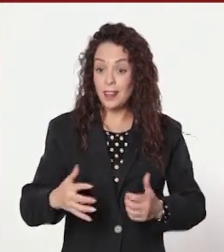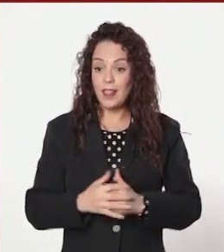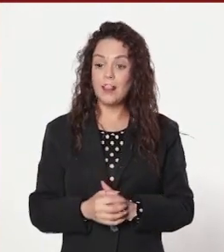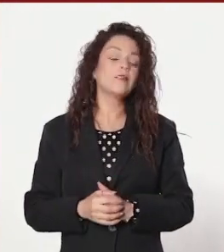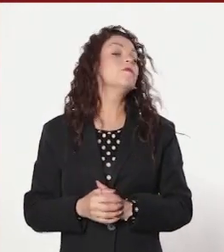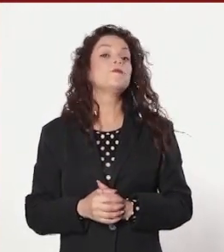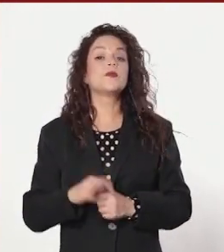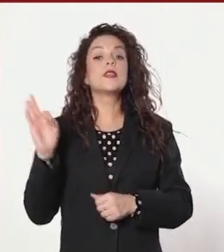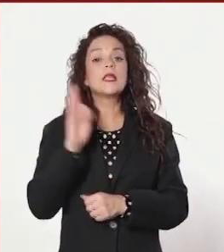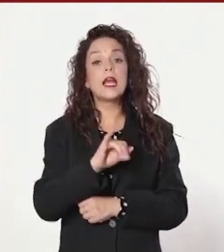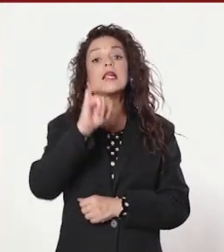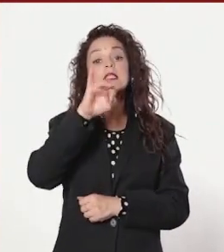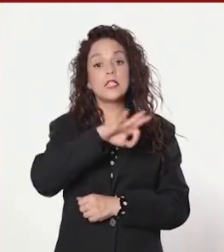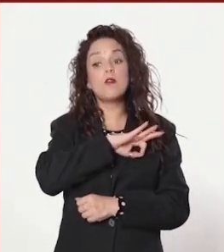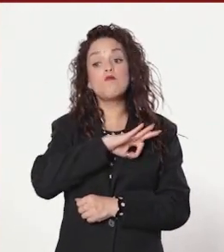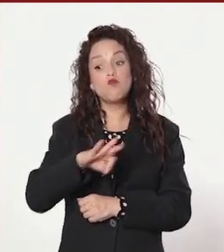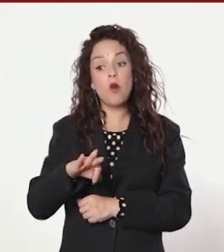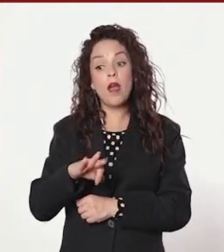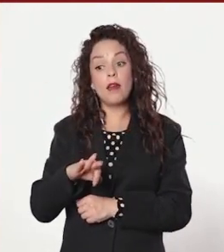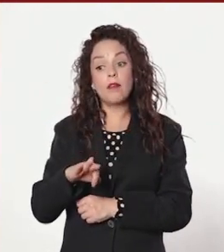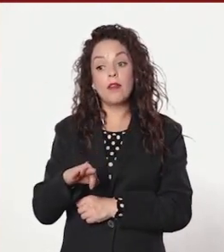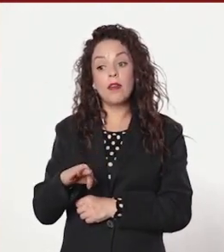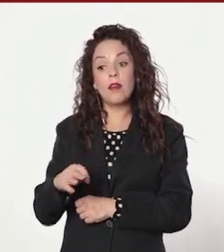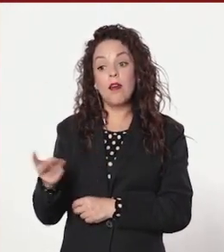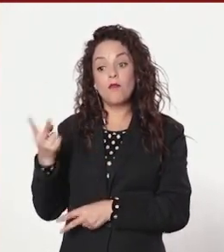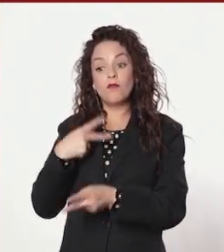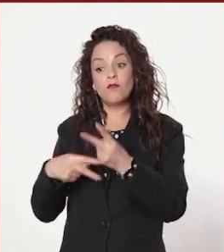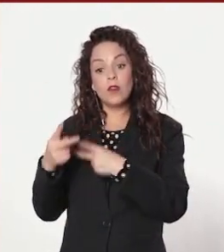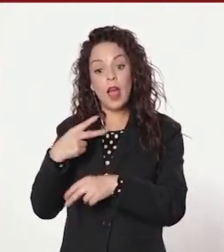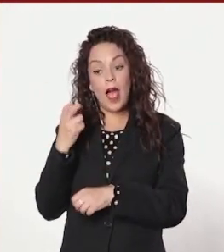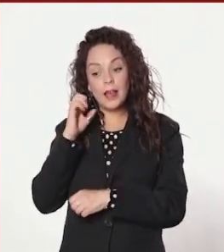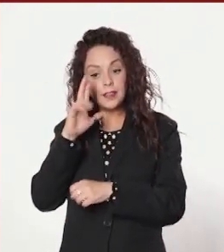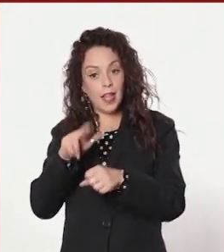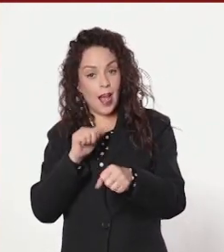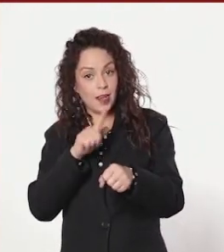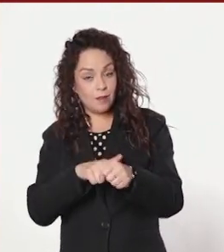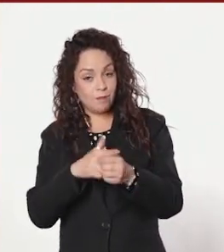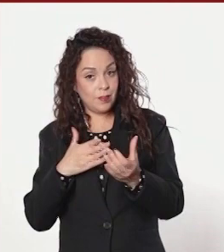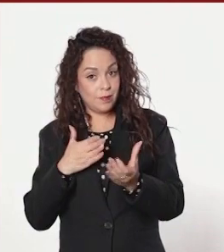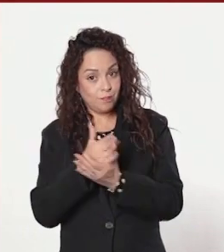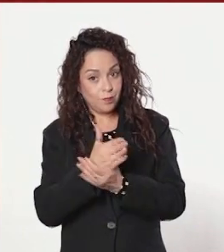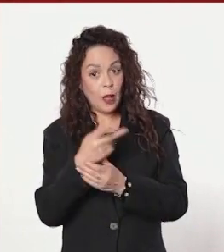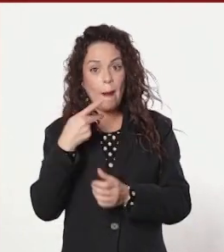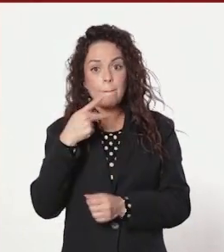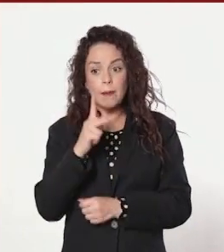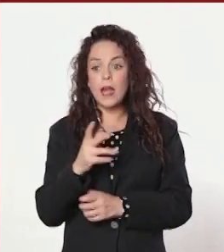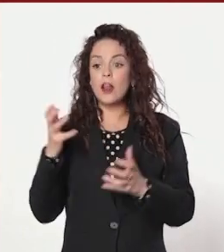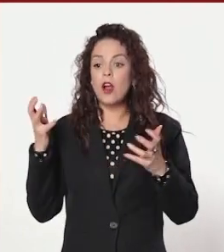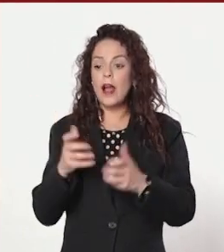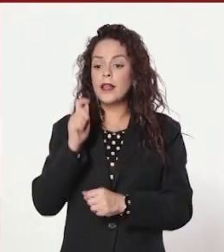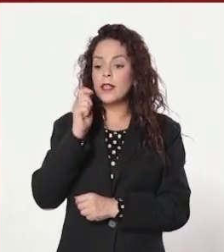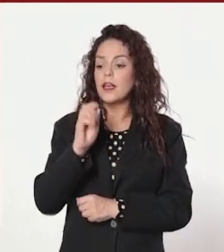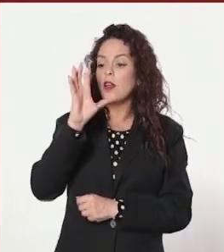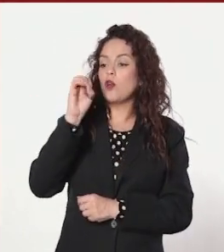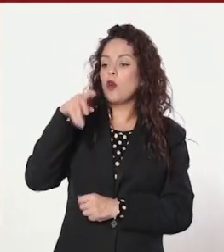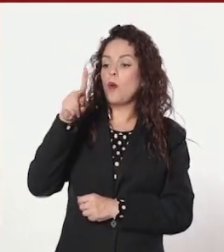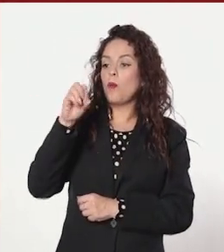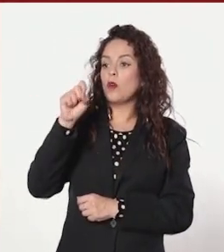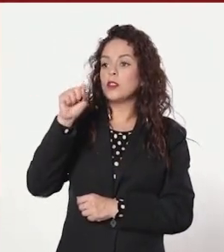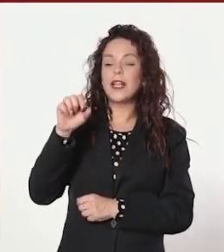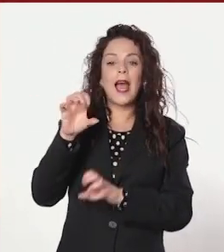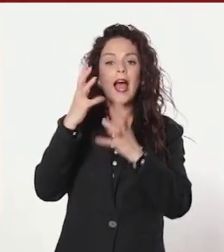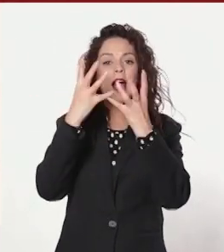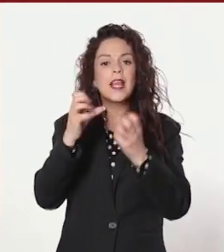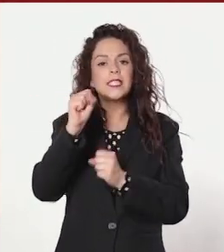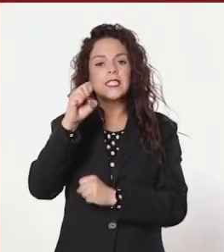sí puedes llegar a tener estas visitas no deseadas, pero lo que podemos hacer es hacer una composta seca y taparla. Por ejemplo,